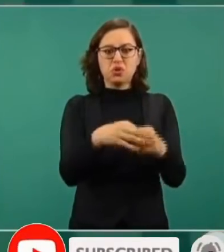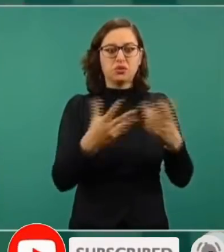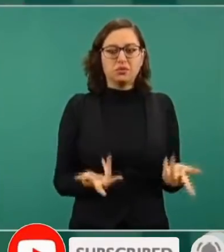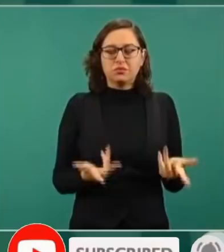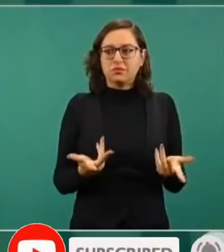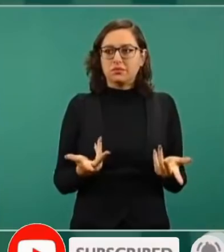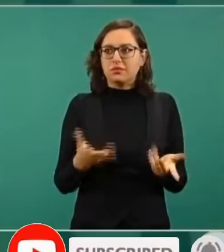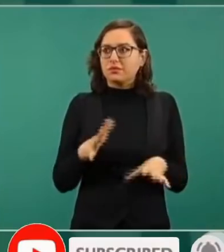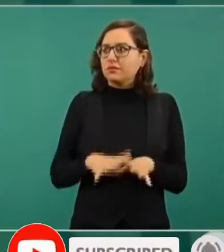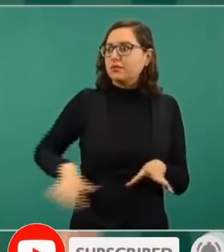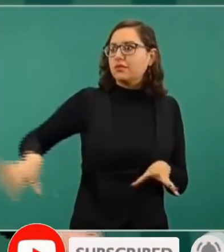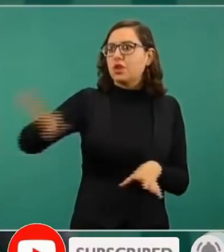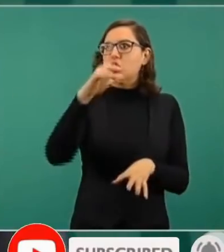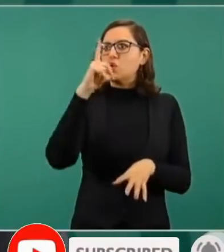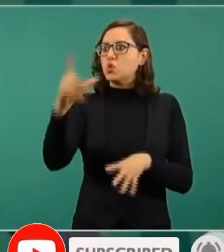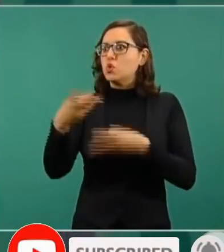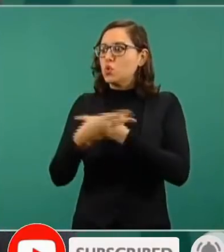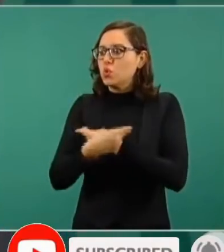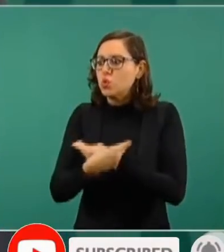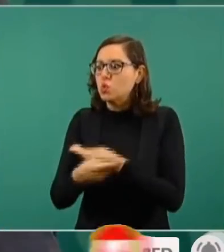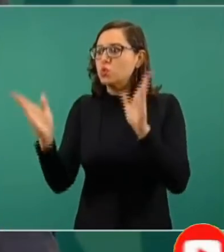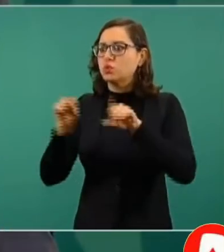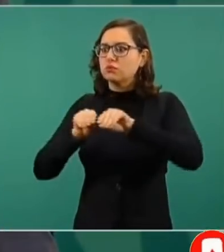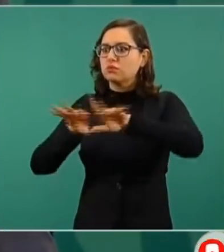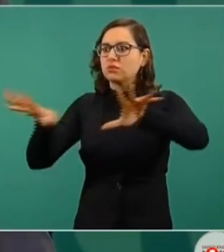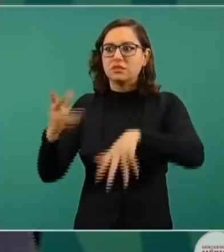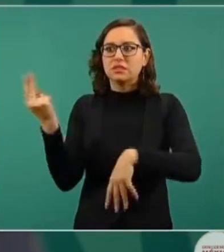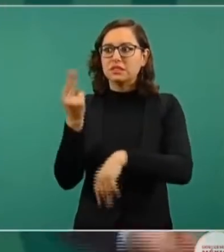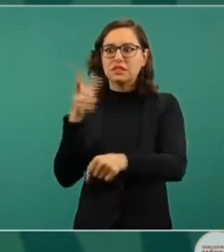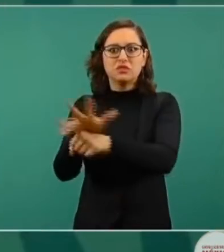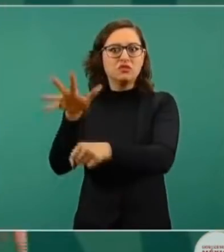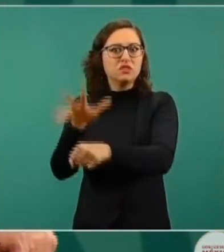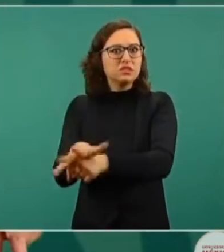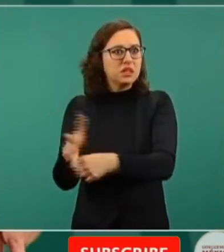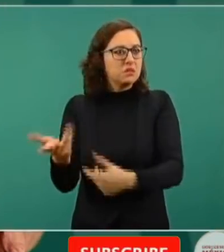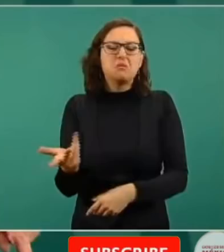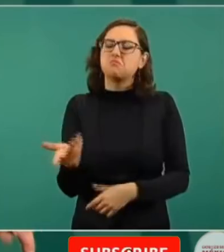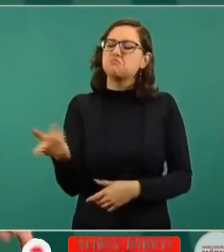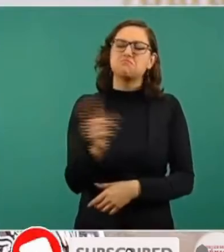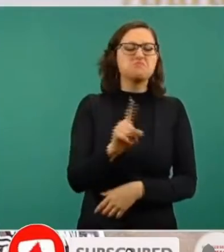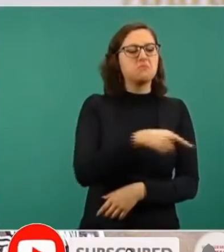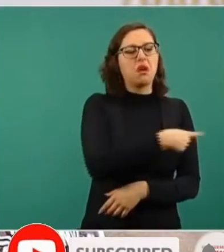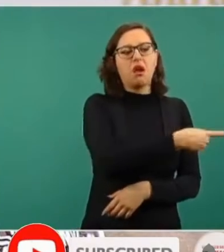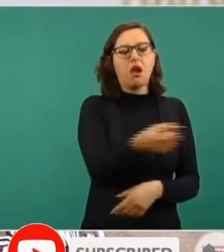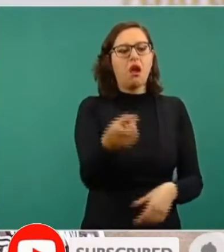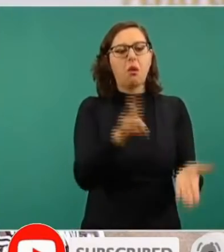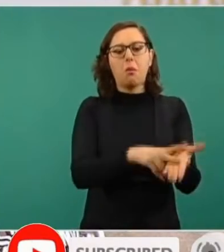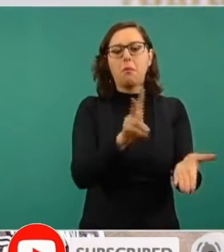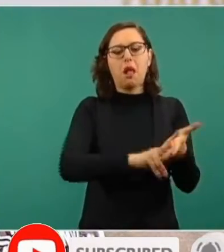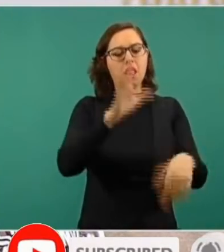confiabilidad en la red, y dijeron: son más valiosos los permisos que ahí están abajo, y tiene este